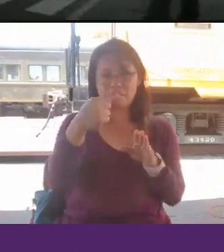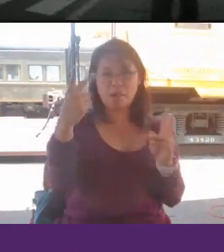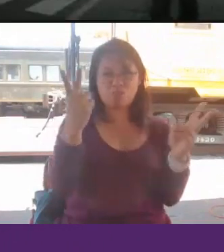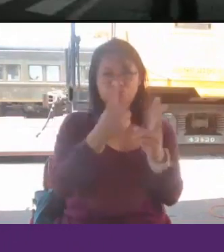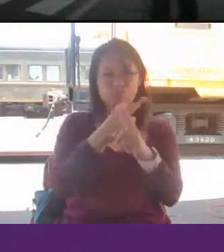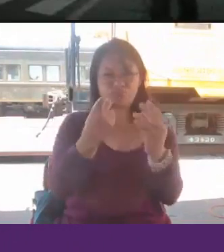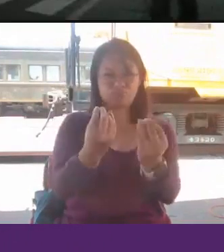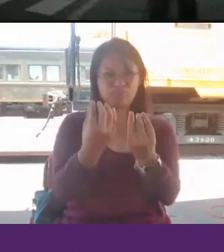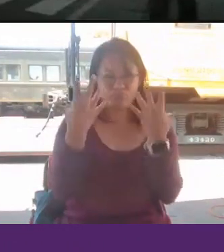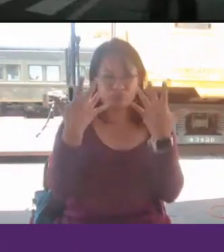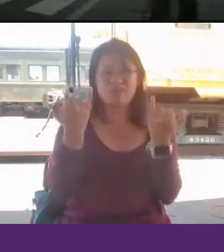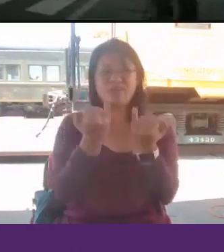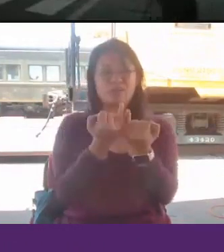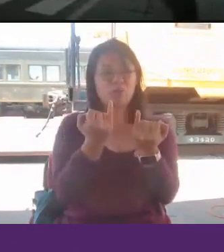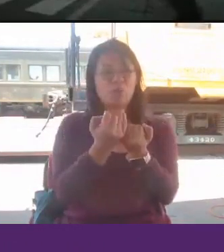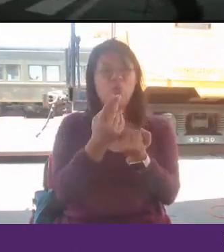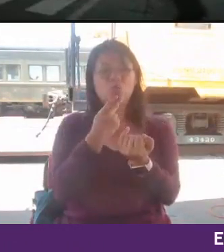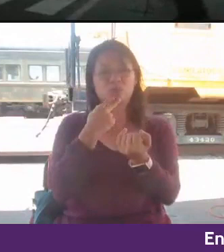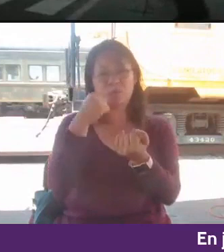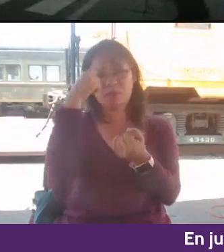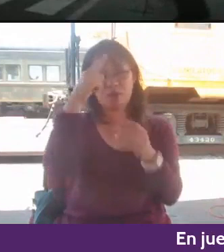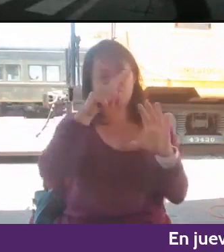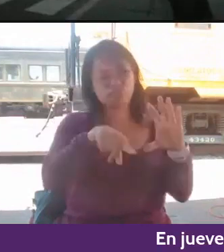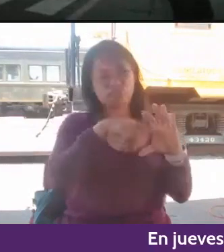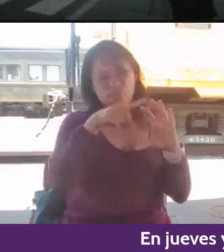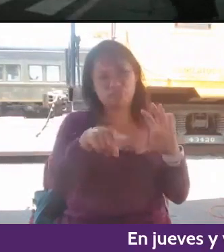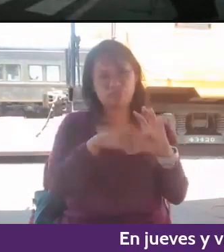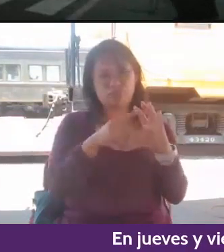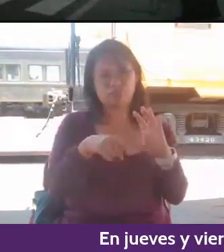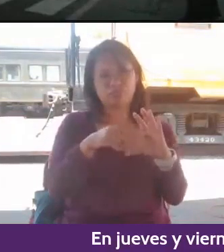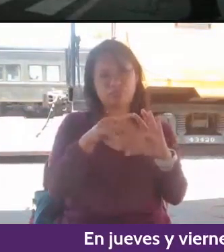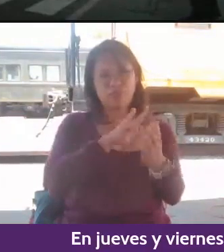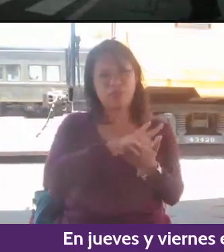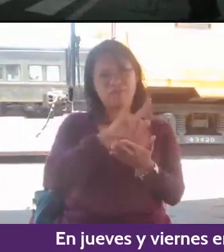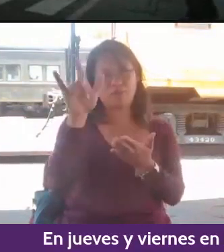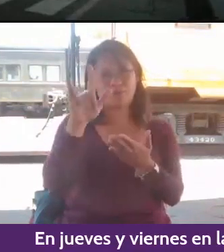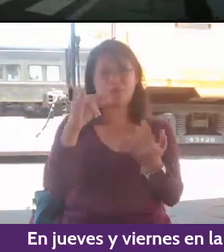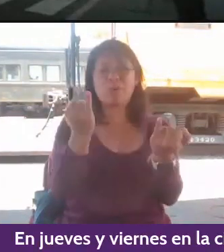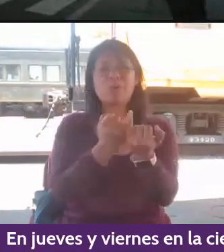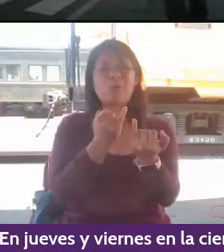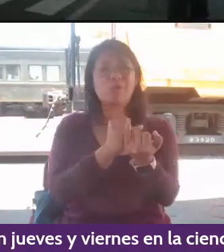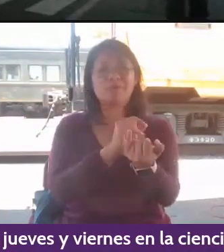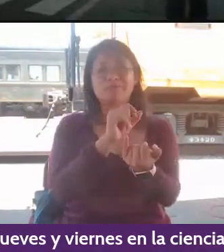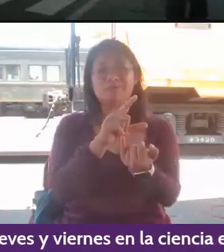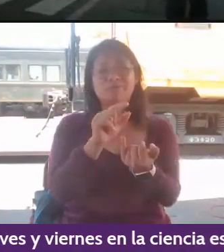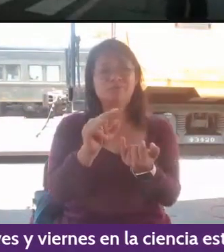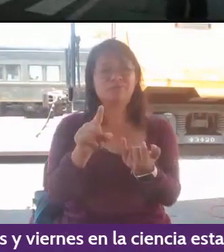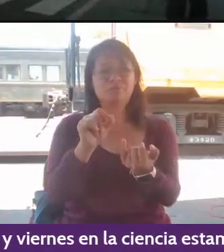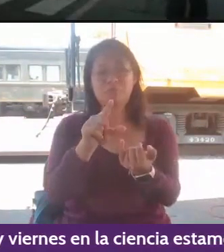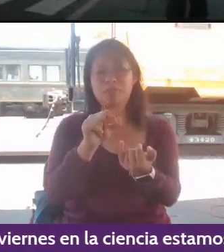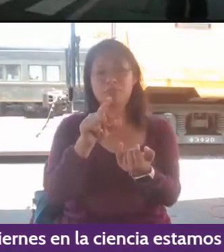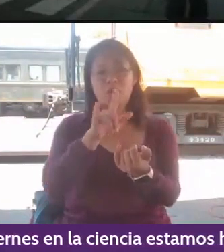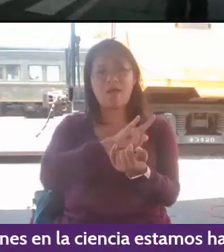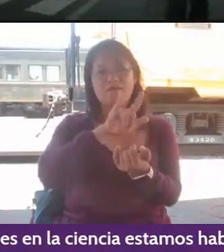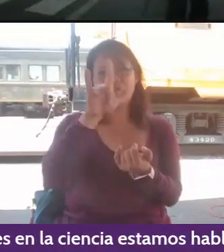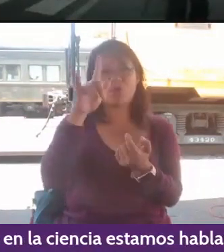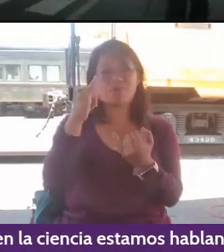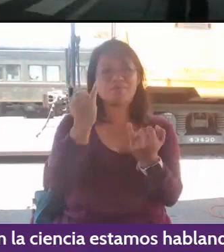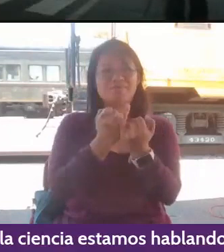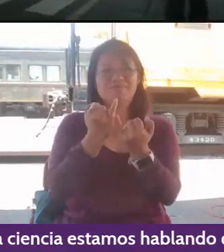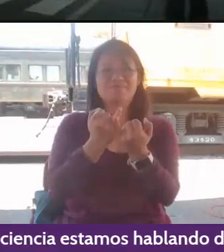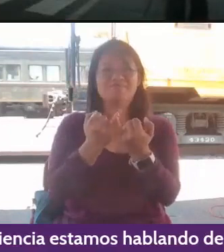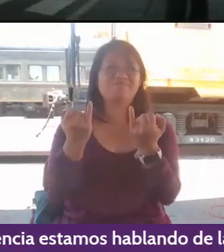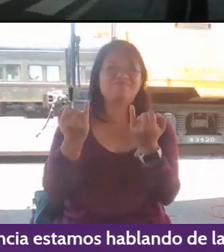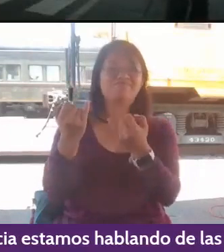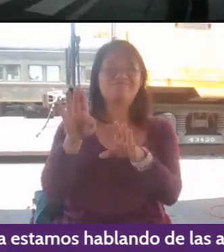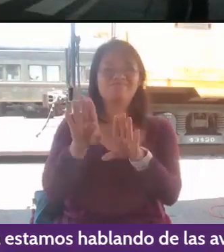utiliza para las turbinas de aviones. También incluso algo tan básico como la forma de aterrizar y de despegar de los aviones, se relaciona mucho con el